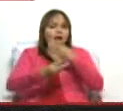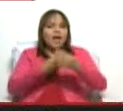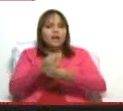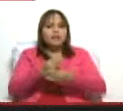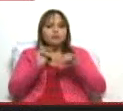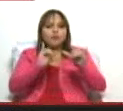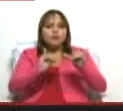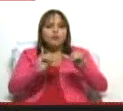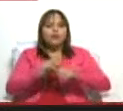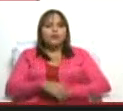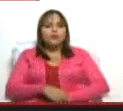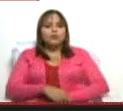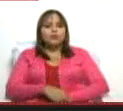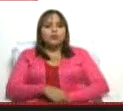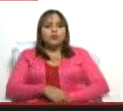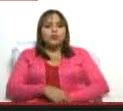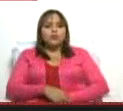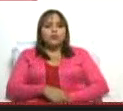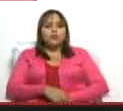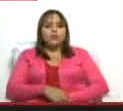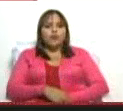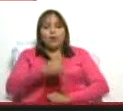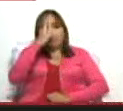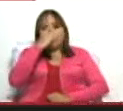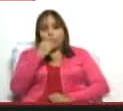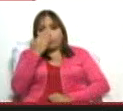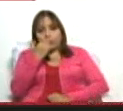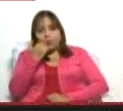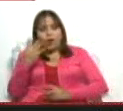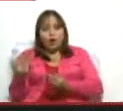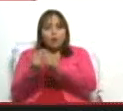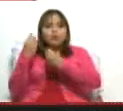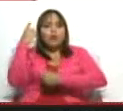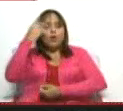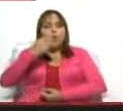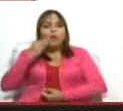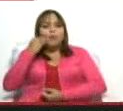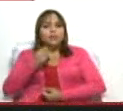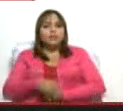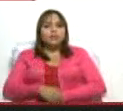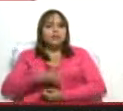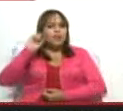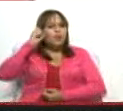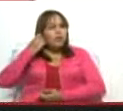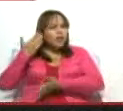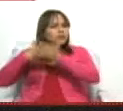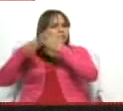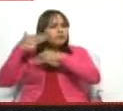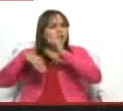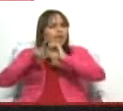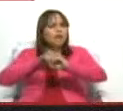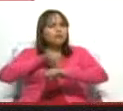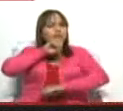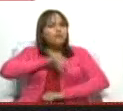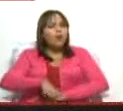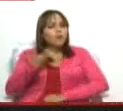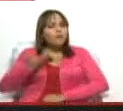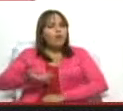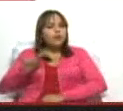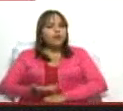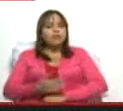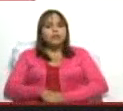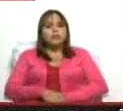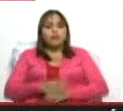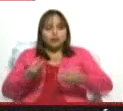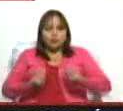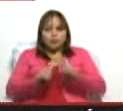Rivas con los jóvenes. Recordar nuestros momentos memorables de la historia que acompañan a